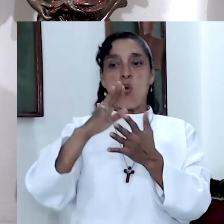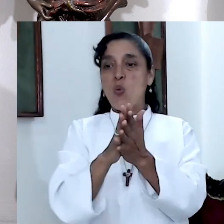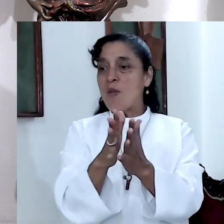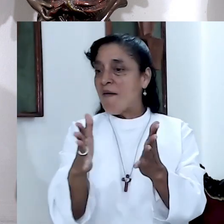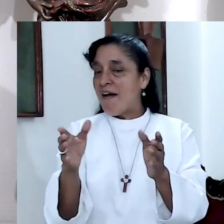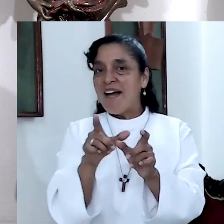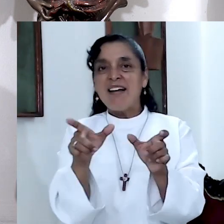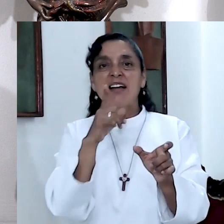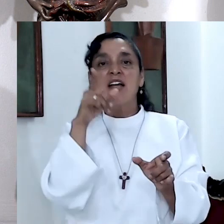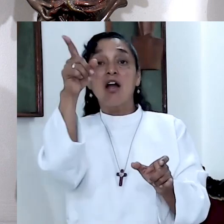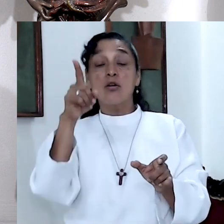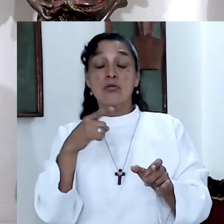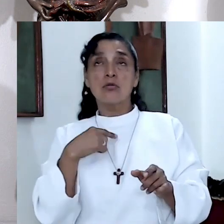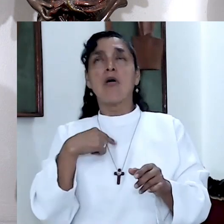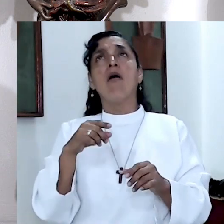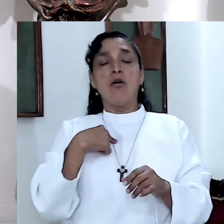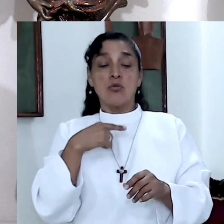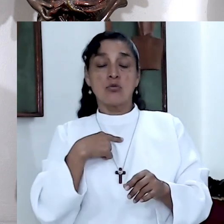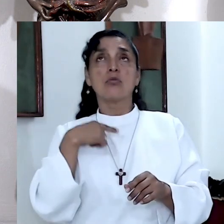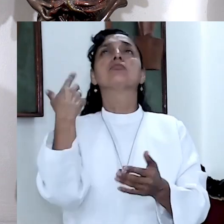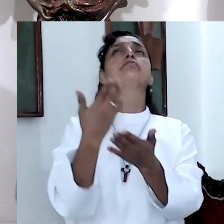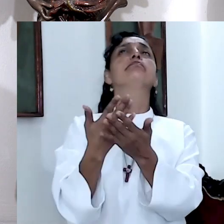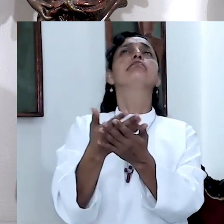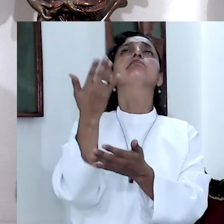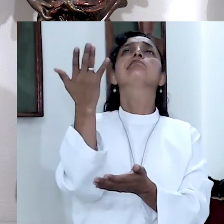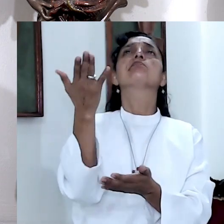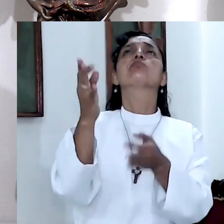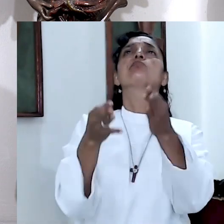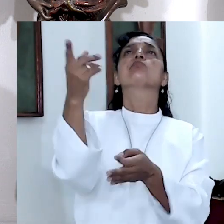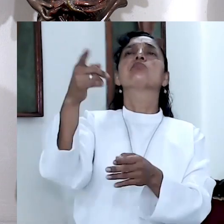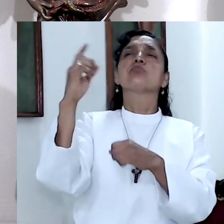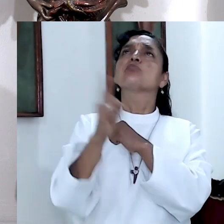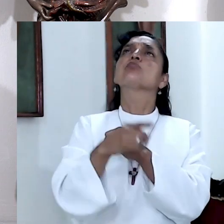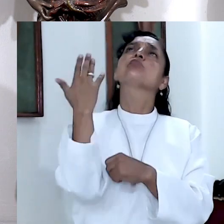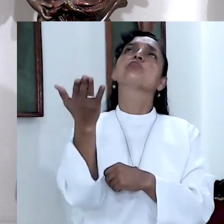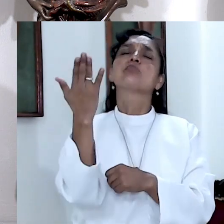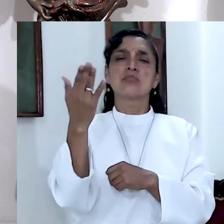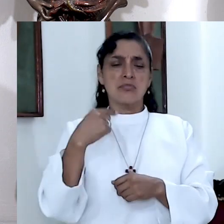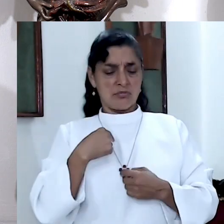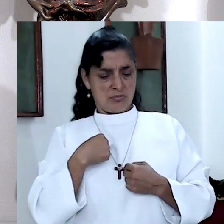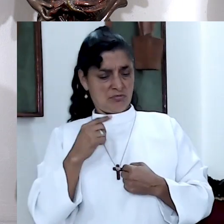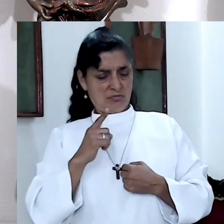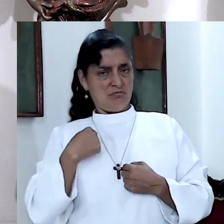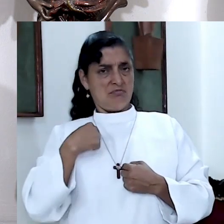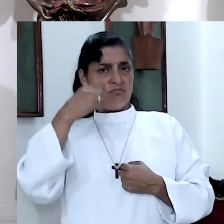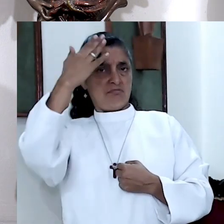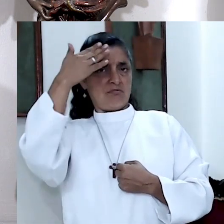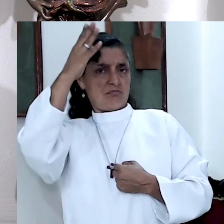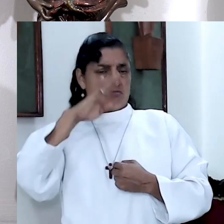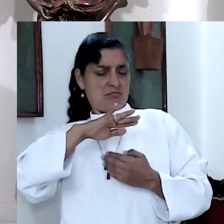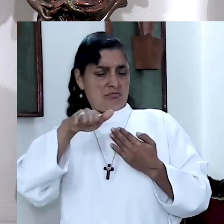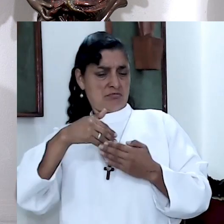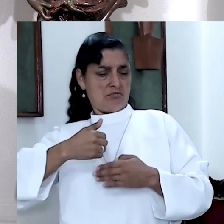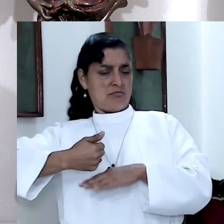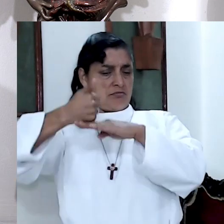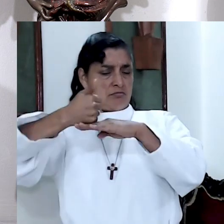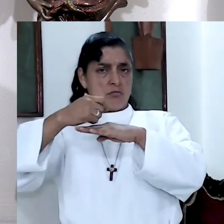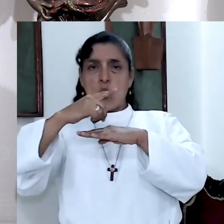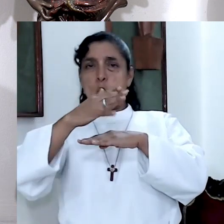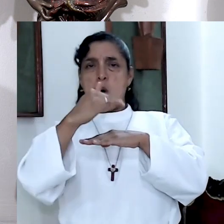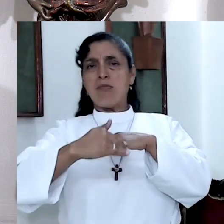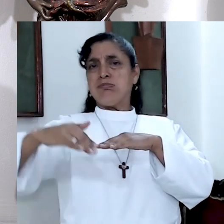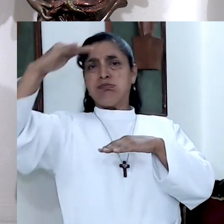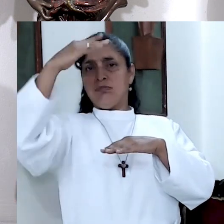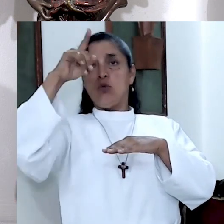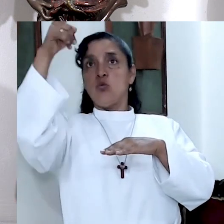quien tengas que rendirle cuentas de la justicia de tus sentencias. Tu poder es el fundamento de tu